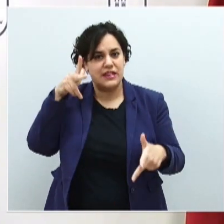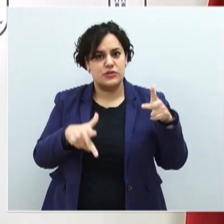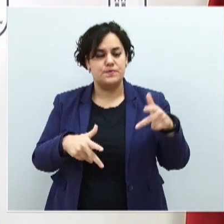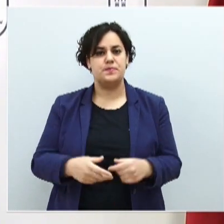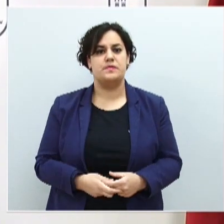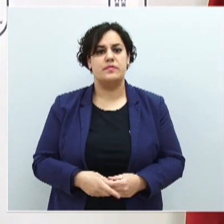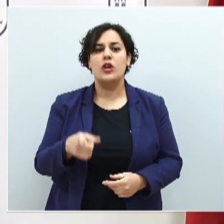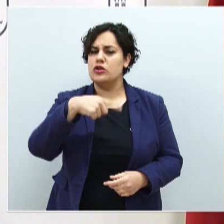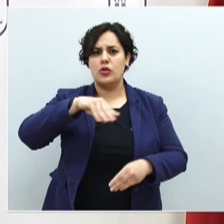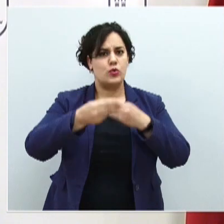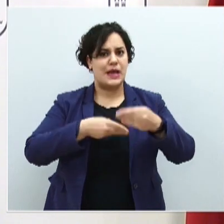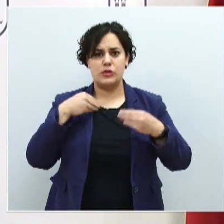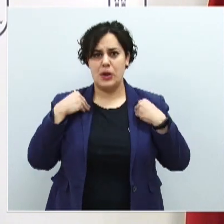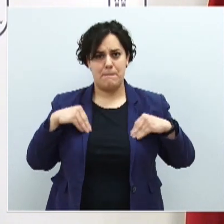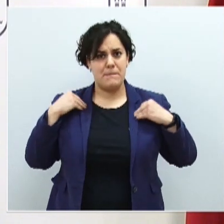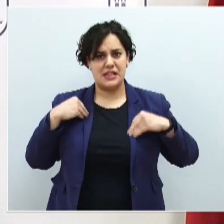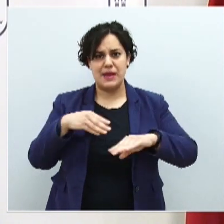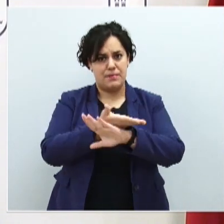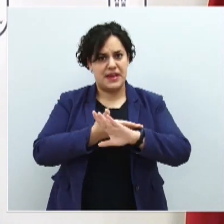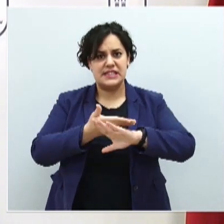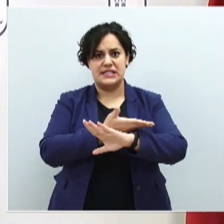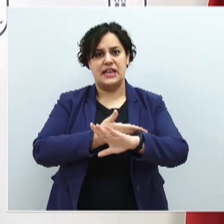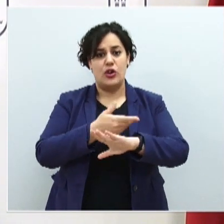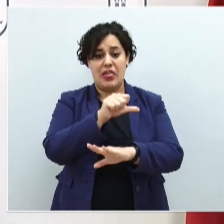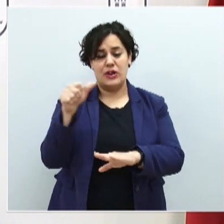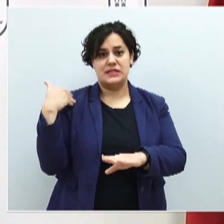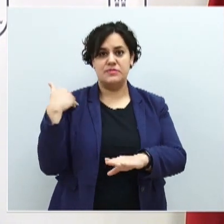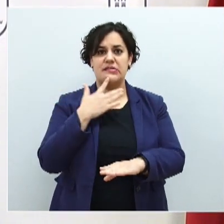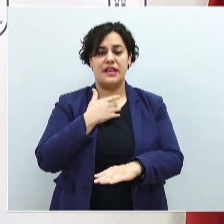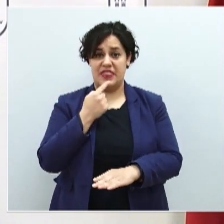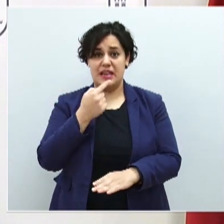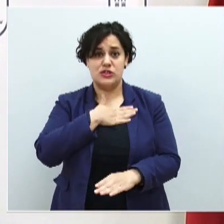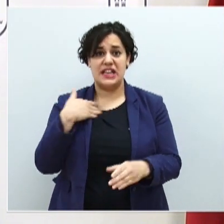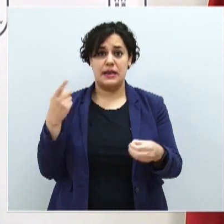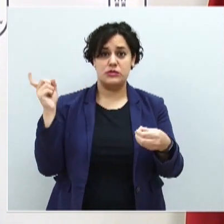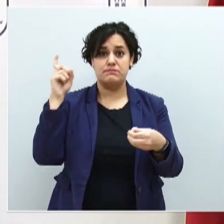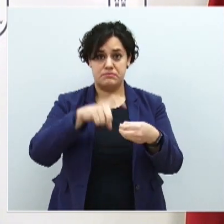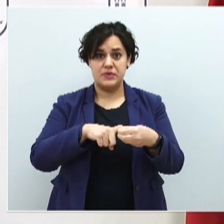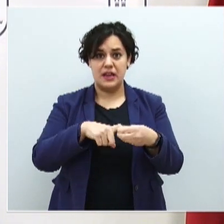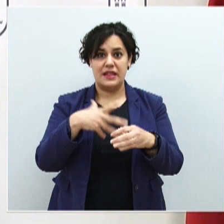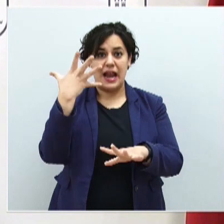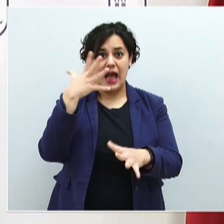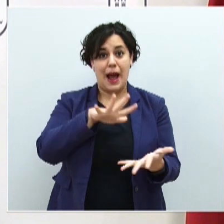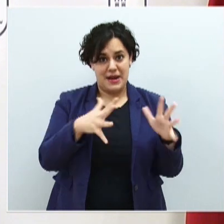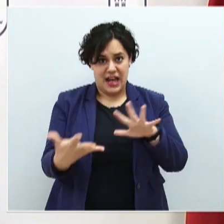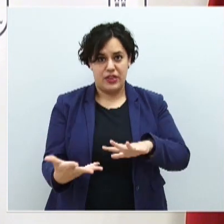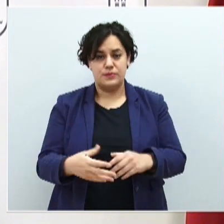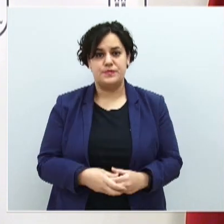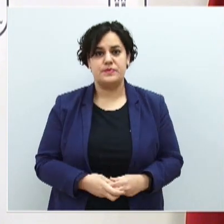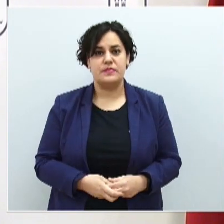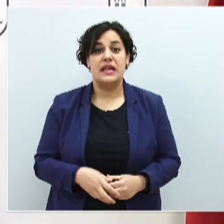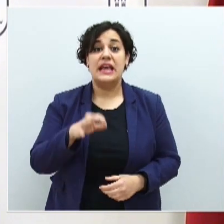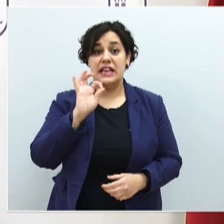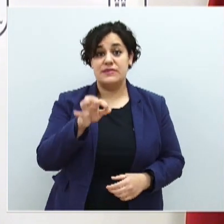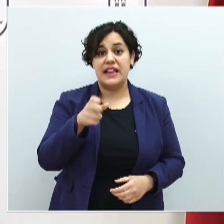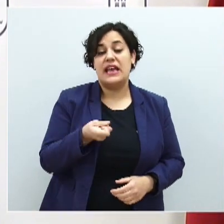utilizar la del Ministerio. Ya lo dijimos hace una semana que queríamos participar de esa aplicación. También es verdad que hemos puesto algunas